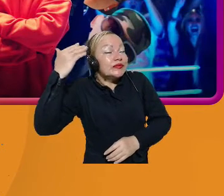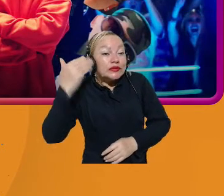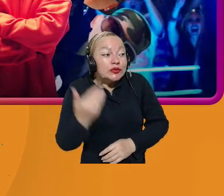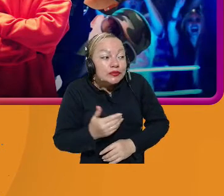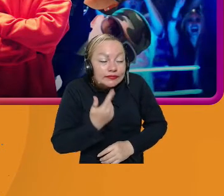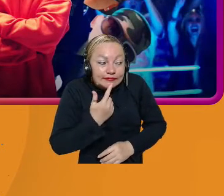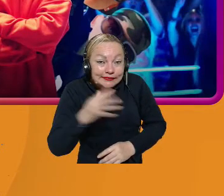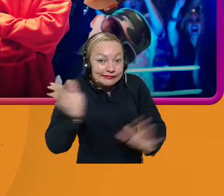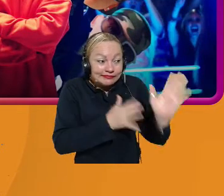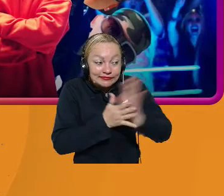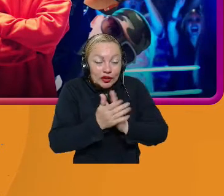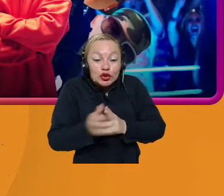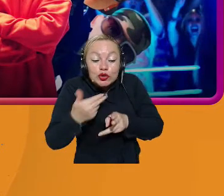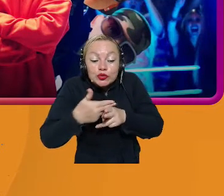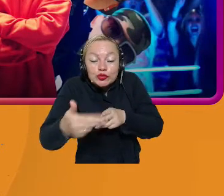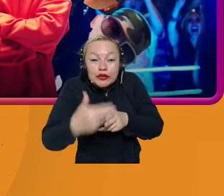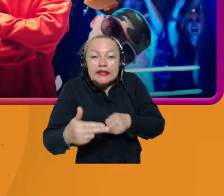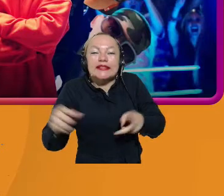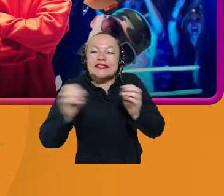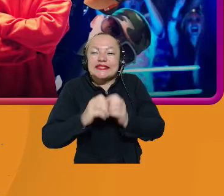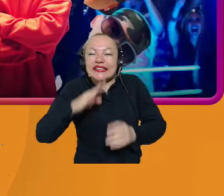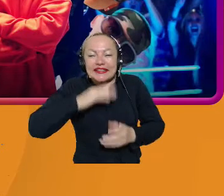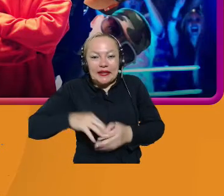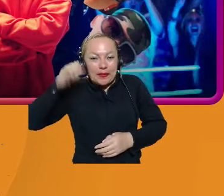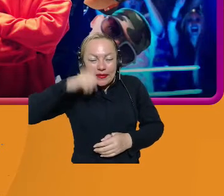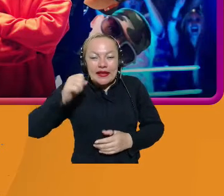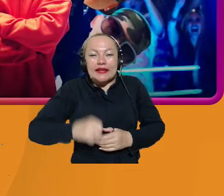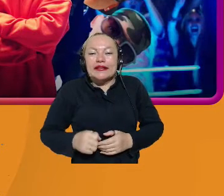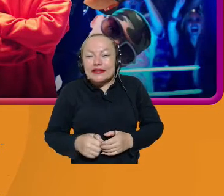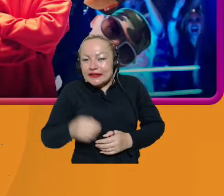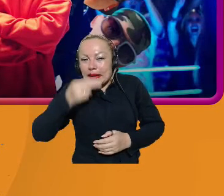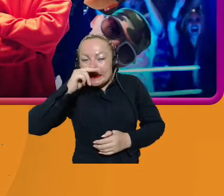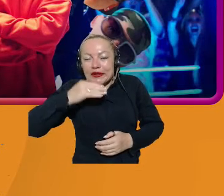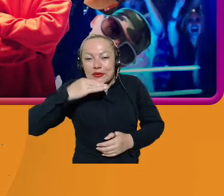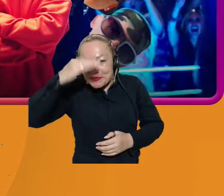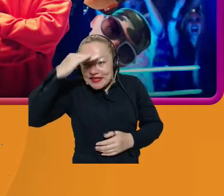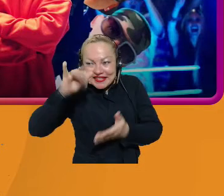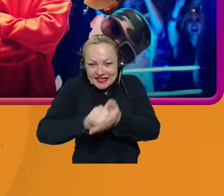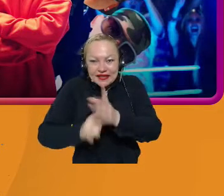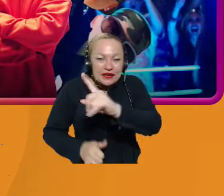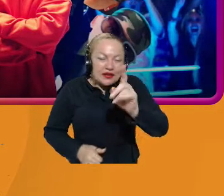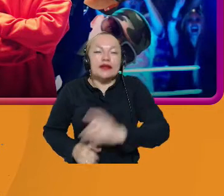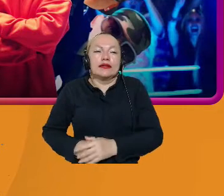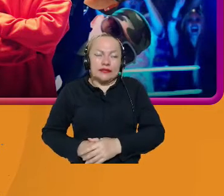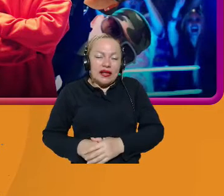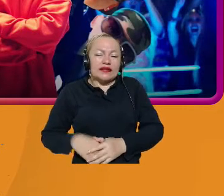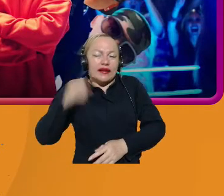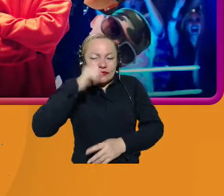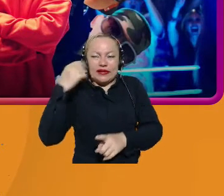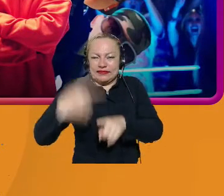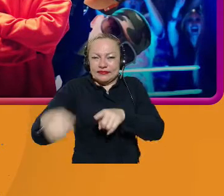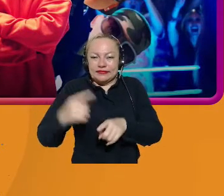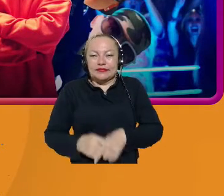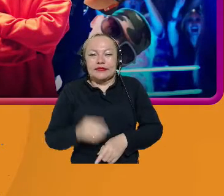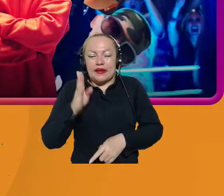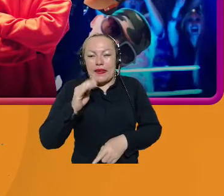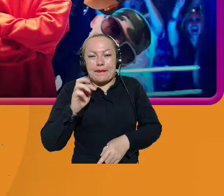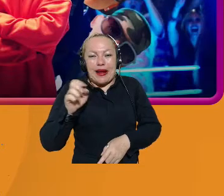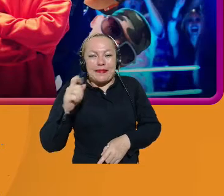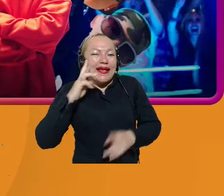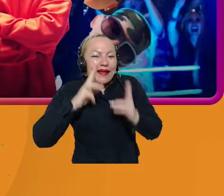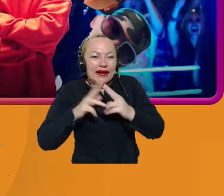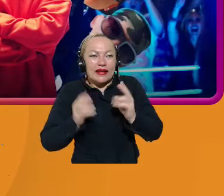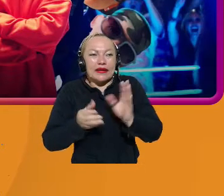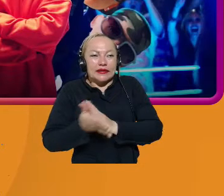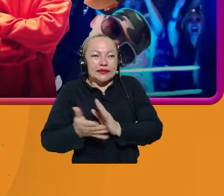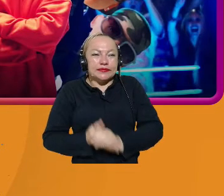de del niño de Medellín. J Balvin. Ah, okay. ¿Ves? Tiene película también. Ay, entonces, J Balvin también. Contando historias.